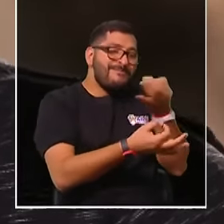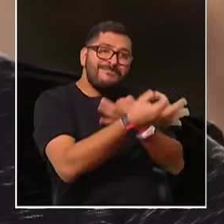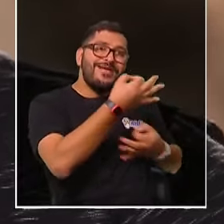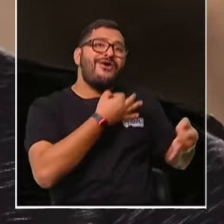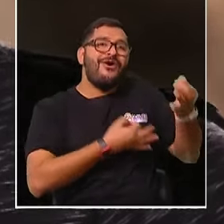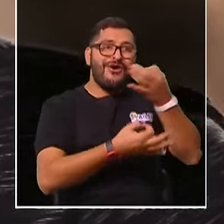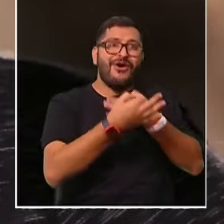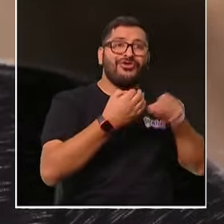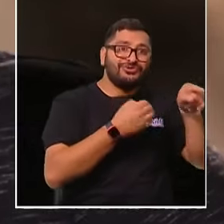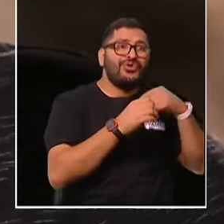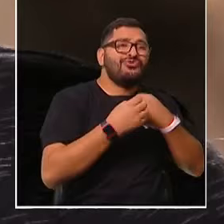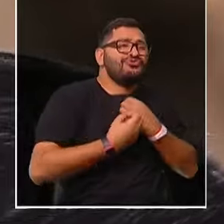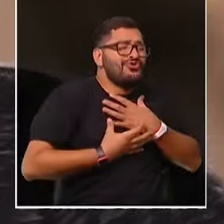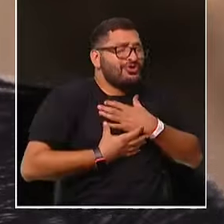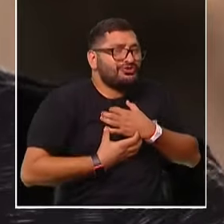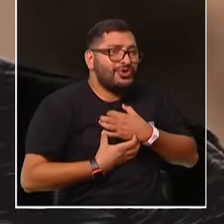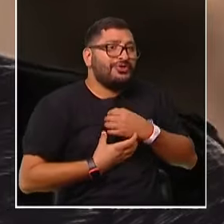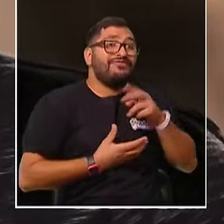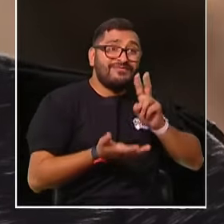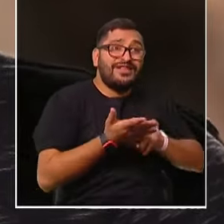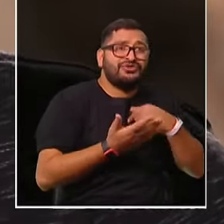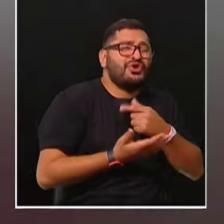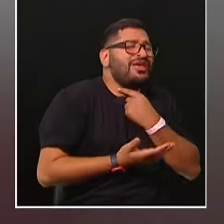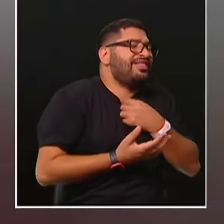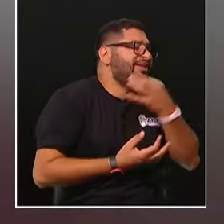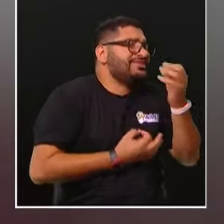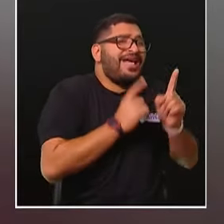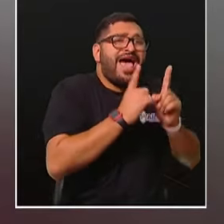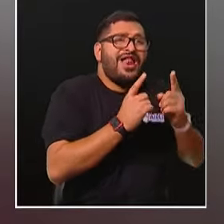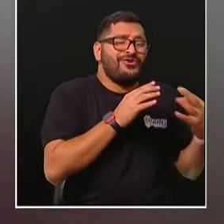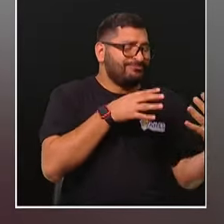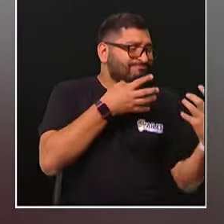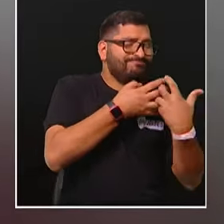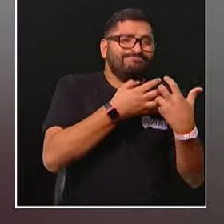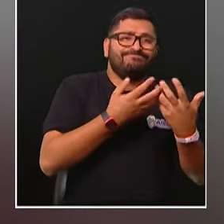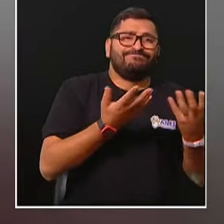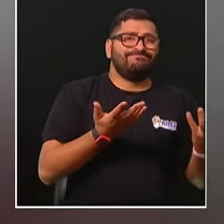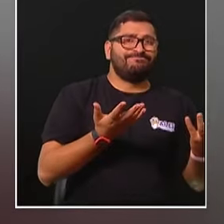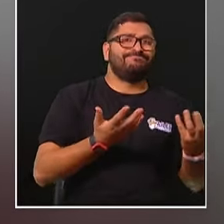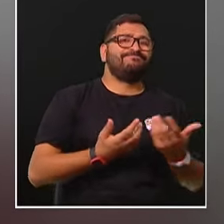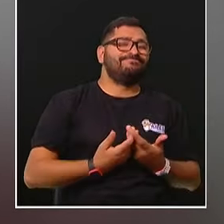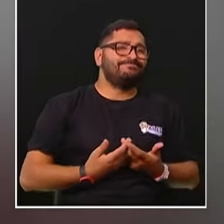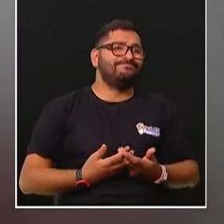ojos y el rostro de sus hijos, ¿cierto? Cuando quieren decir algo.